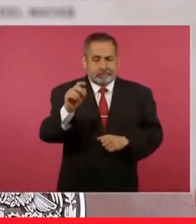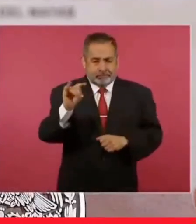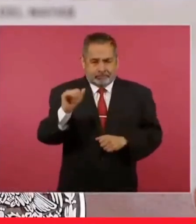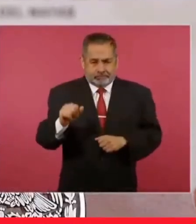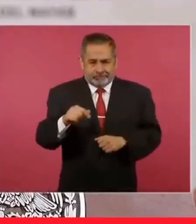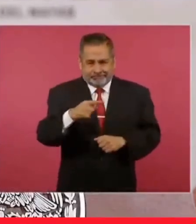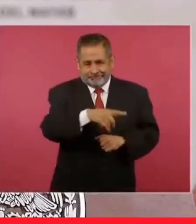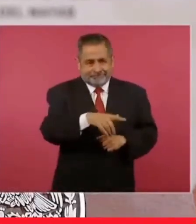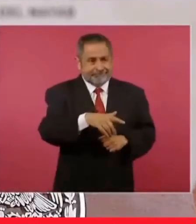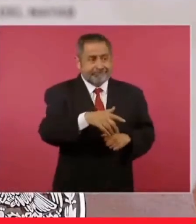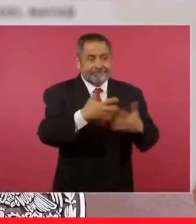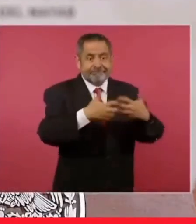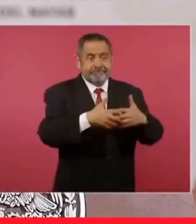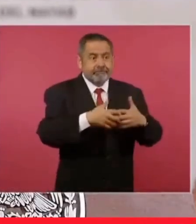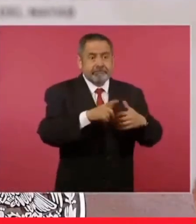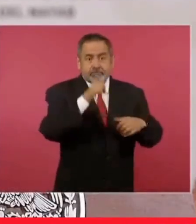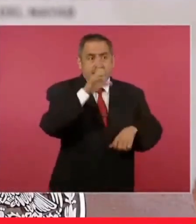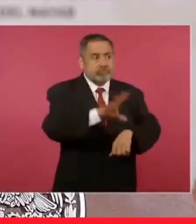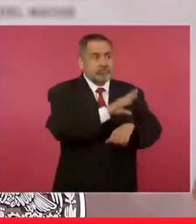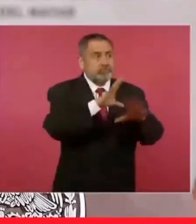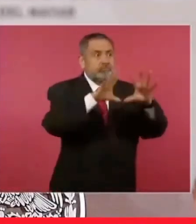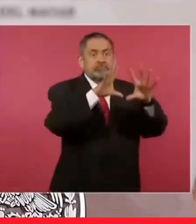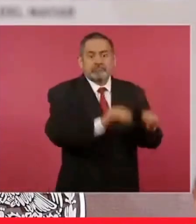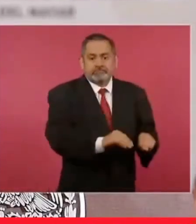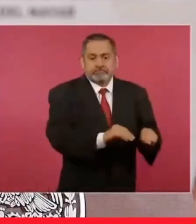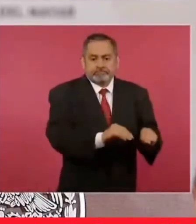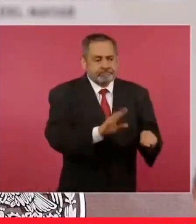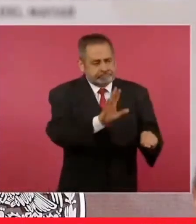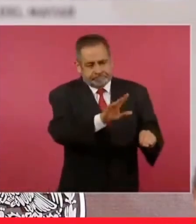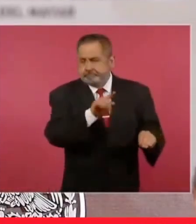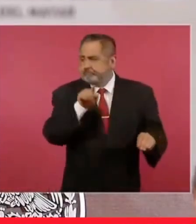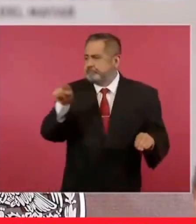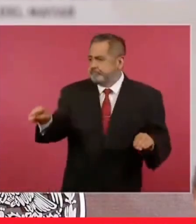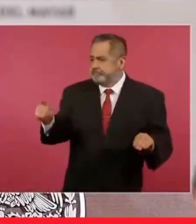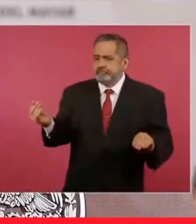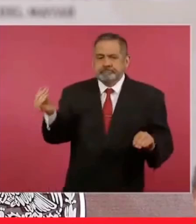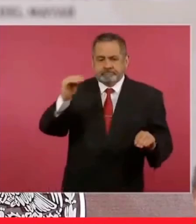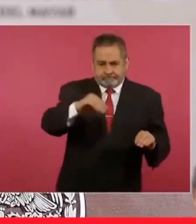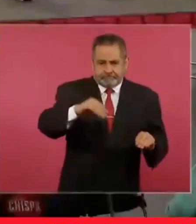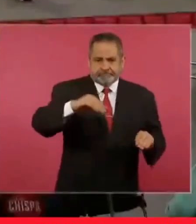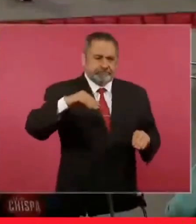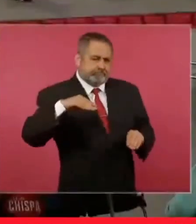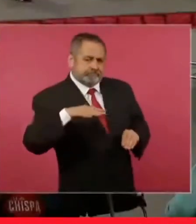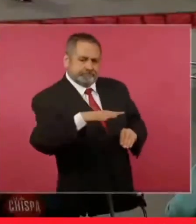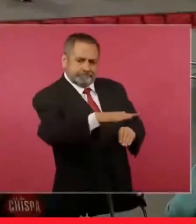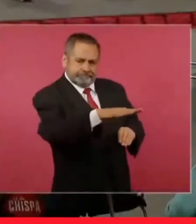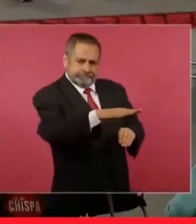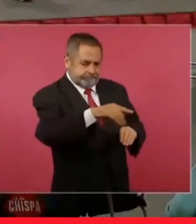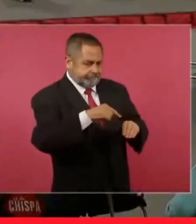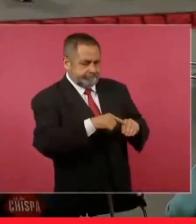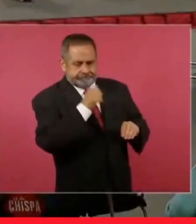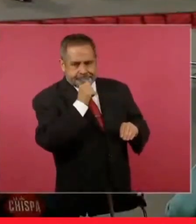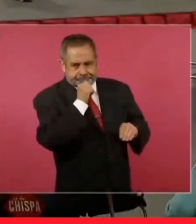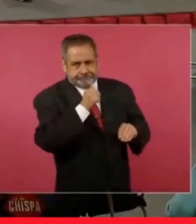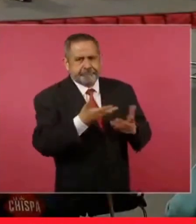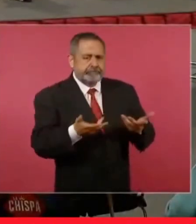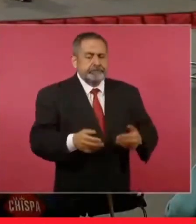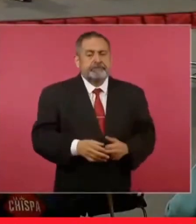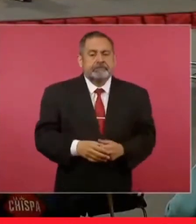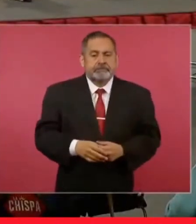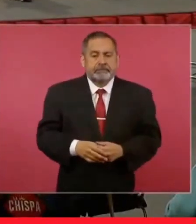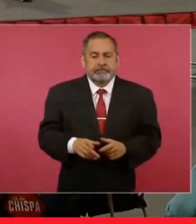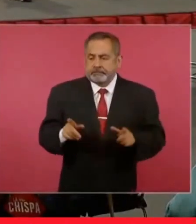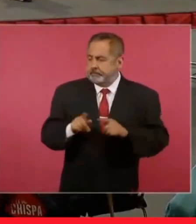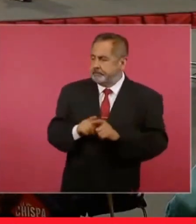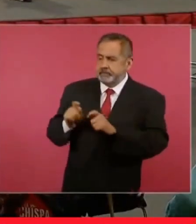la naturaleza sobre el sistema eléctrico, y así sucesivamente. Quisiera dejar la